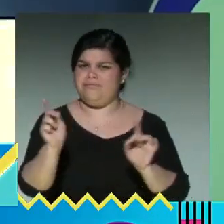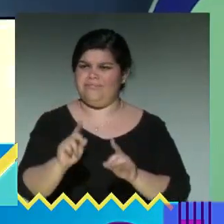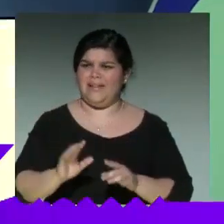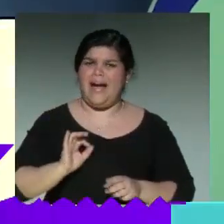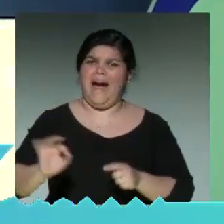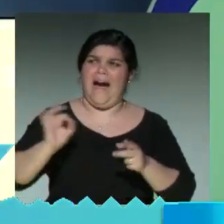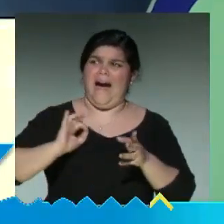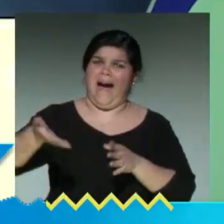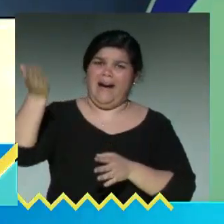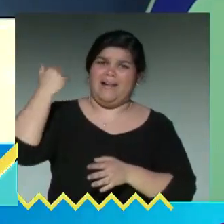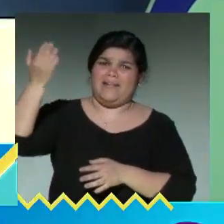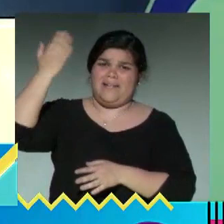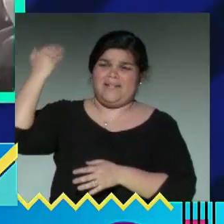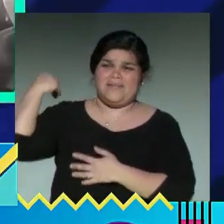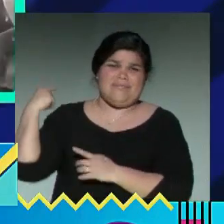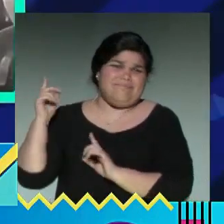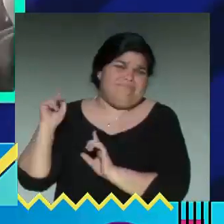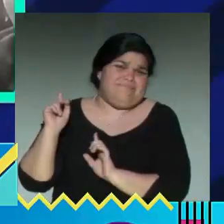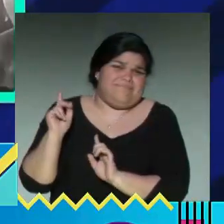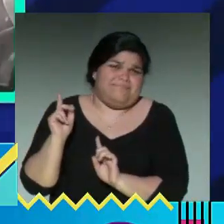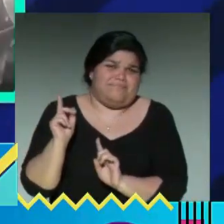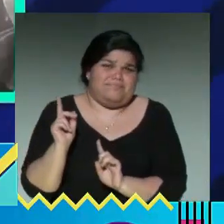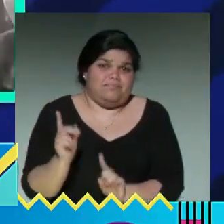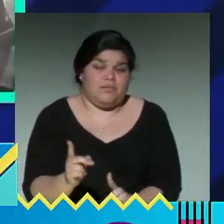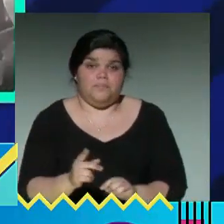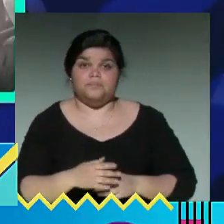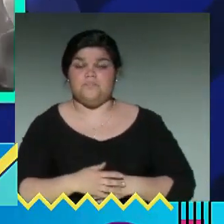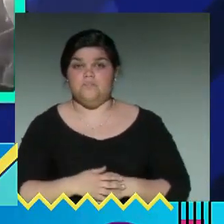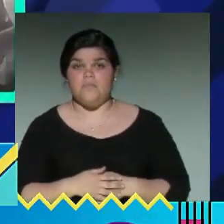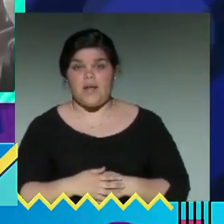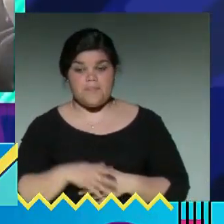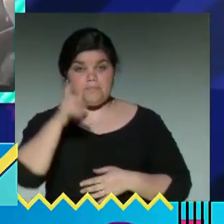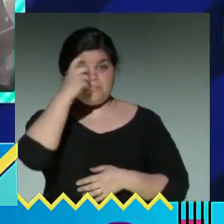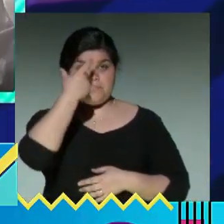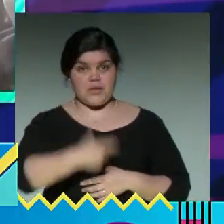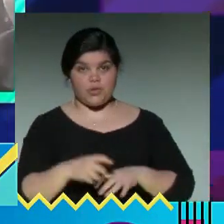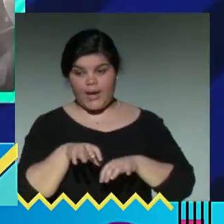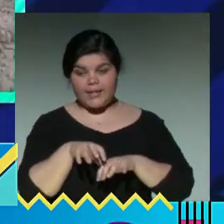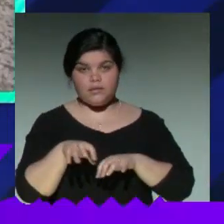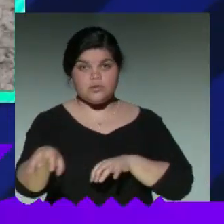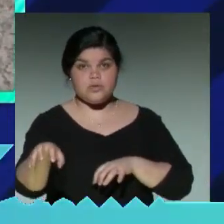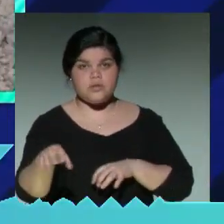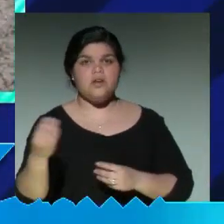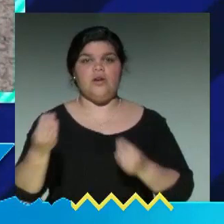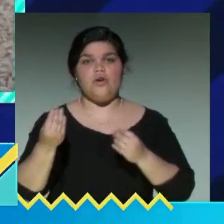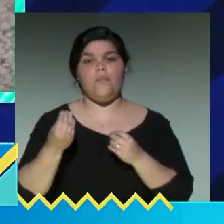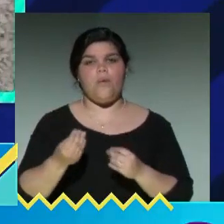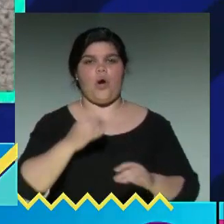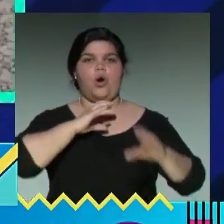claro. Y porque en última instancia el extensionista lo que hace es esto, dialogar,